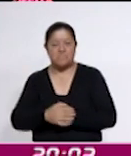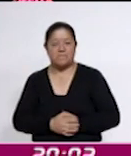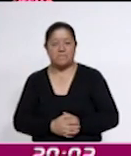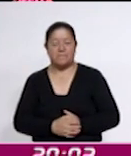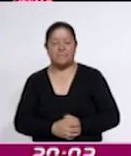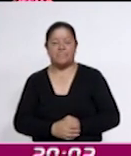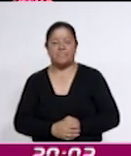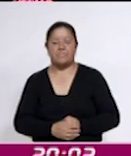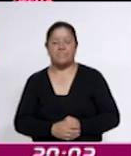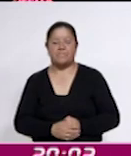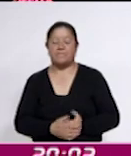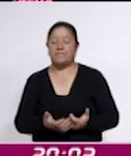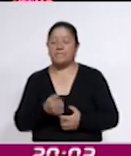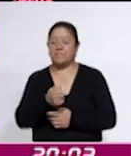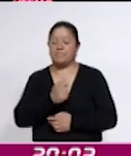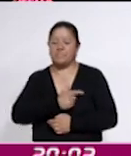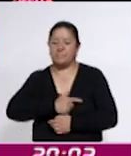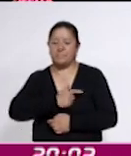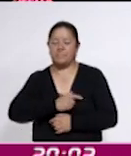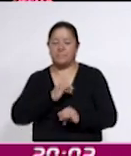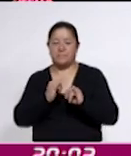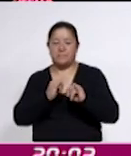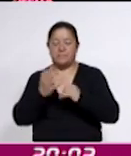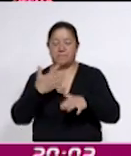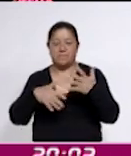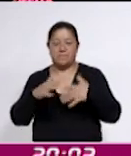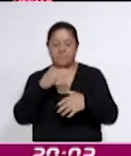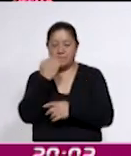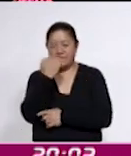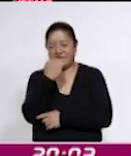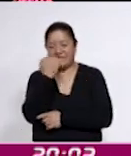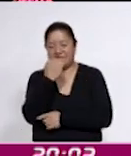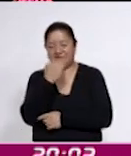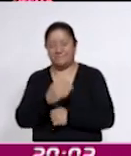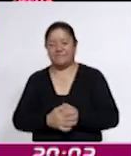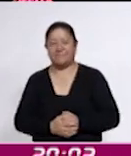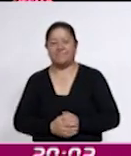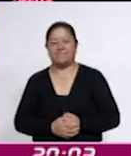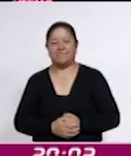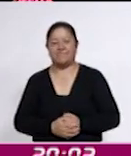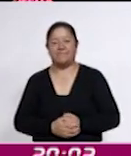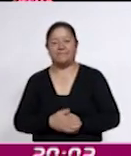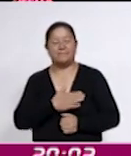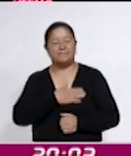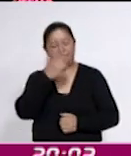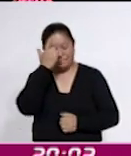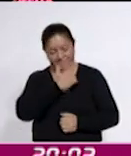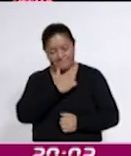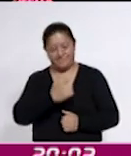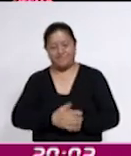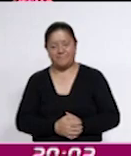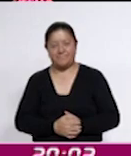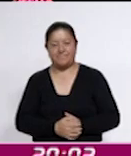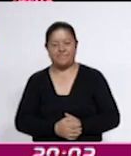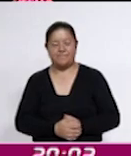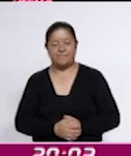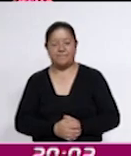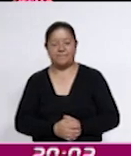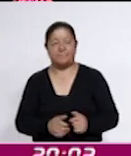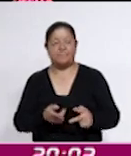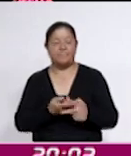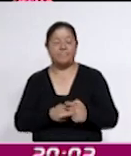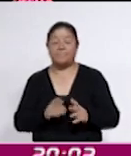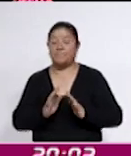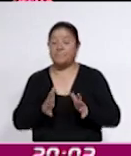Antes de dar inicio, saludo con gusto a nuestra intérprete de lengua de señas mexicana, Miroslava Amador. Buenas noches. Damos